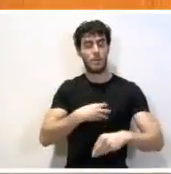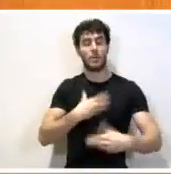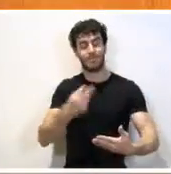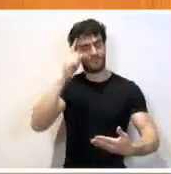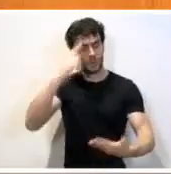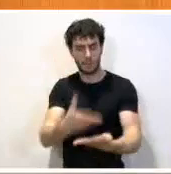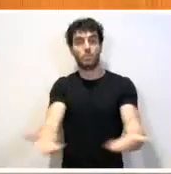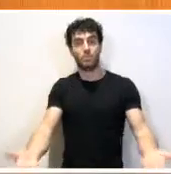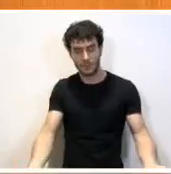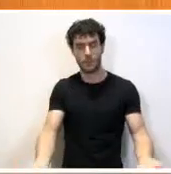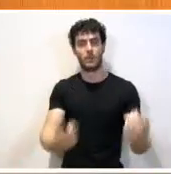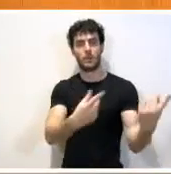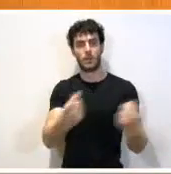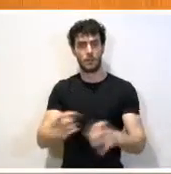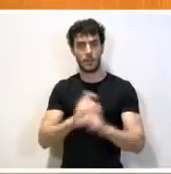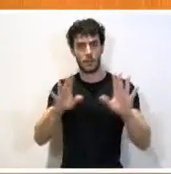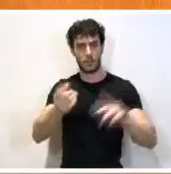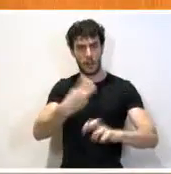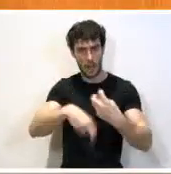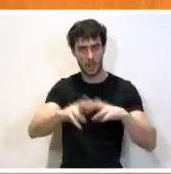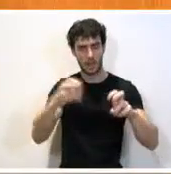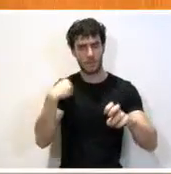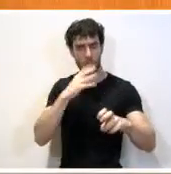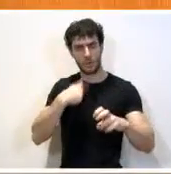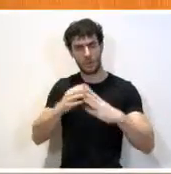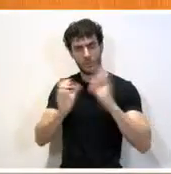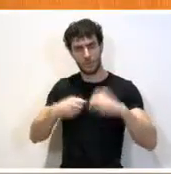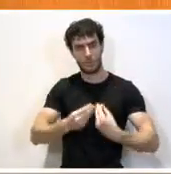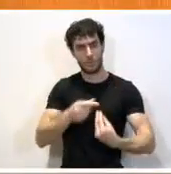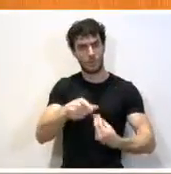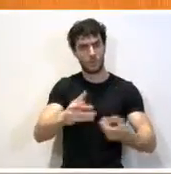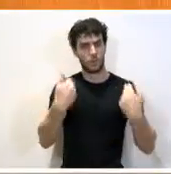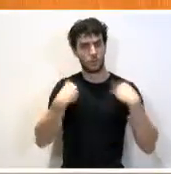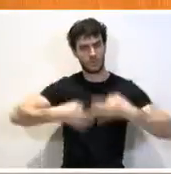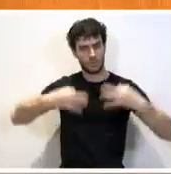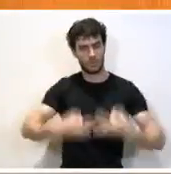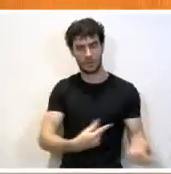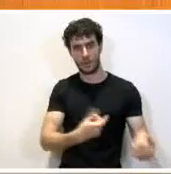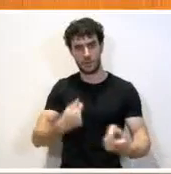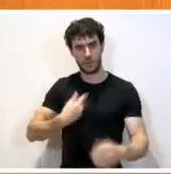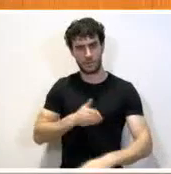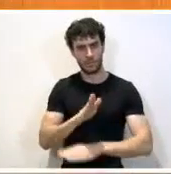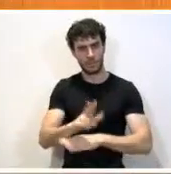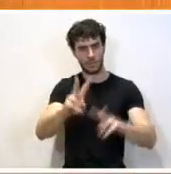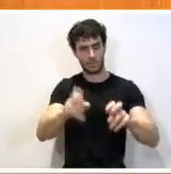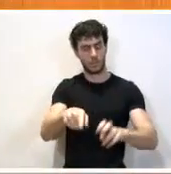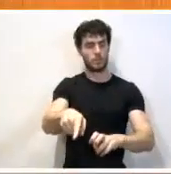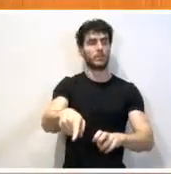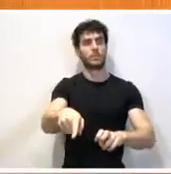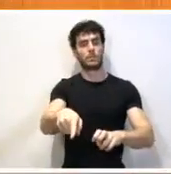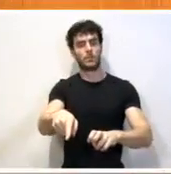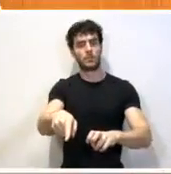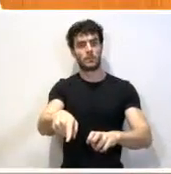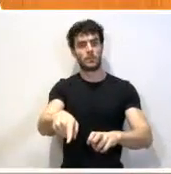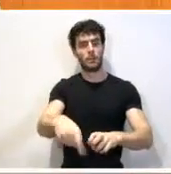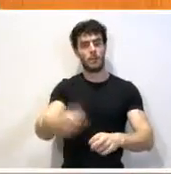sé. Bueno, que habrá que efectivamente actualizar eso. Y por eso yo estoy de acuerdo con usted, hay que ser responsables y serios. Y yo no le estoy planteando que coja usted y fastidie